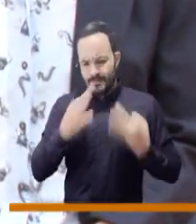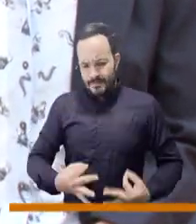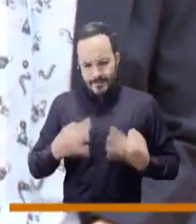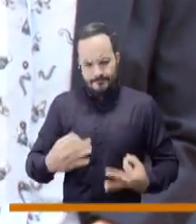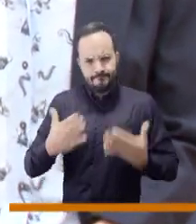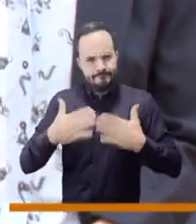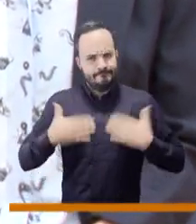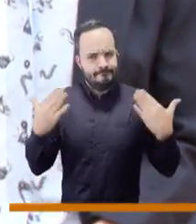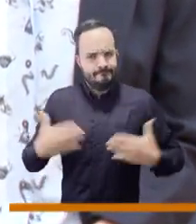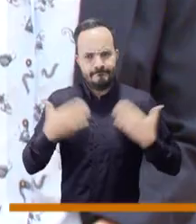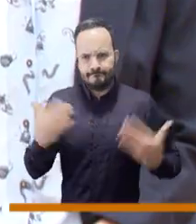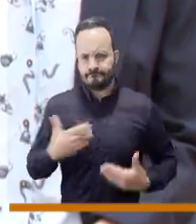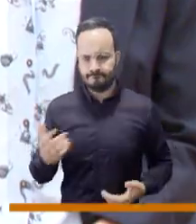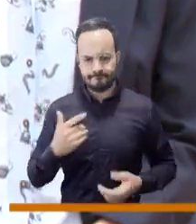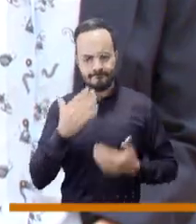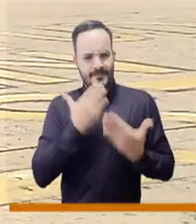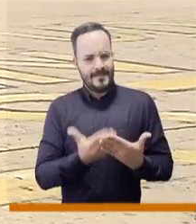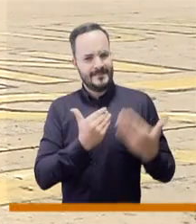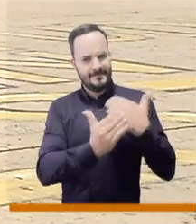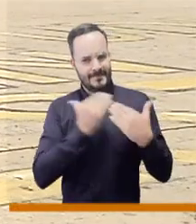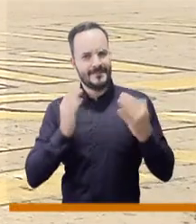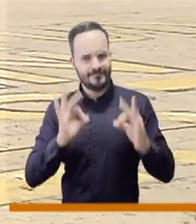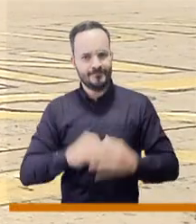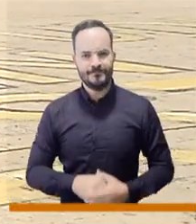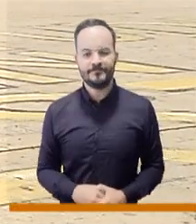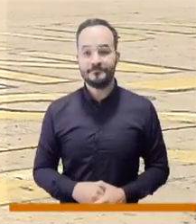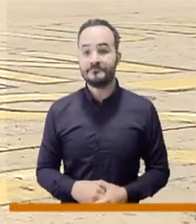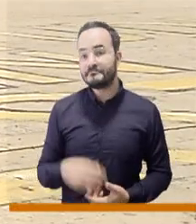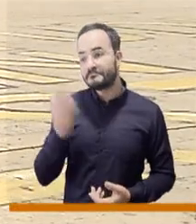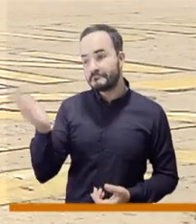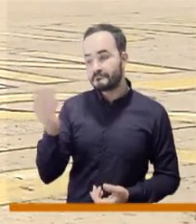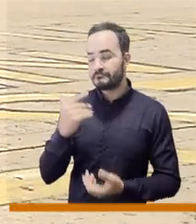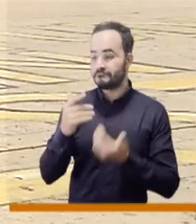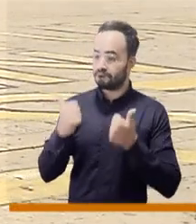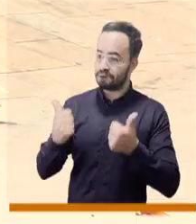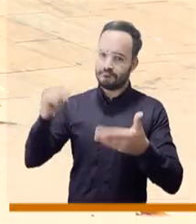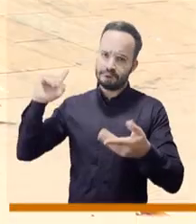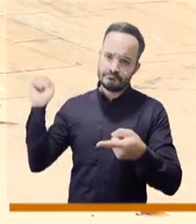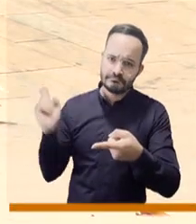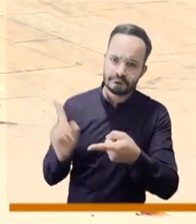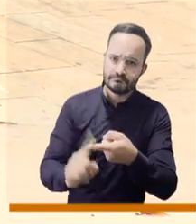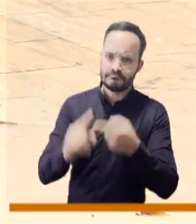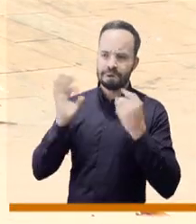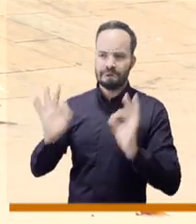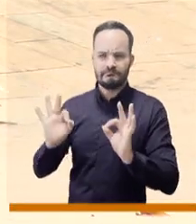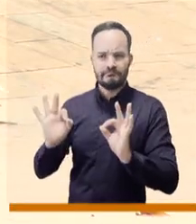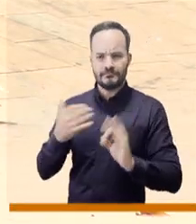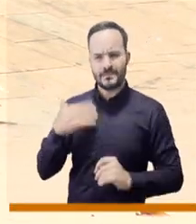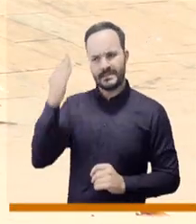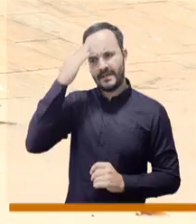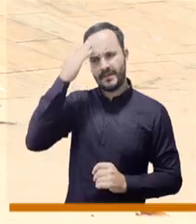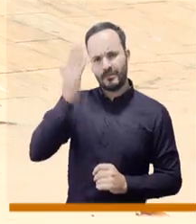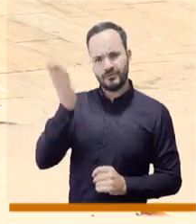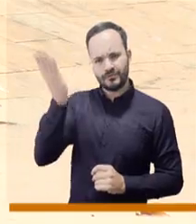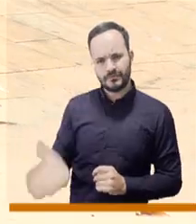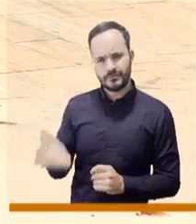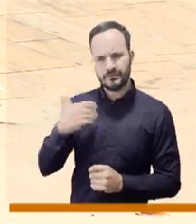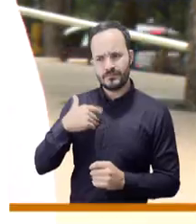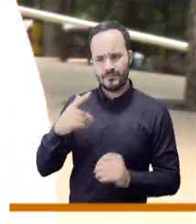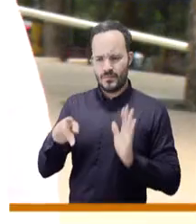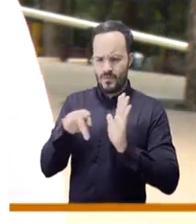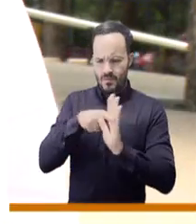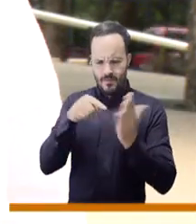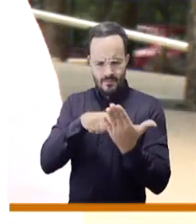Contenta de estar en este espacio, agradecida. Concejala, hablar un poco también de su trayectoria, porque dentro de su hoja de